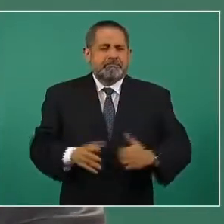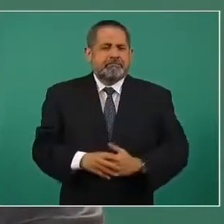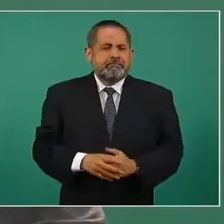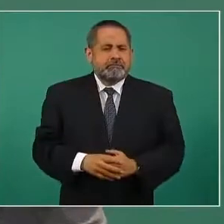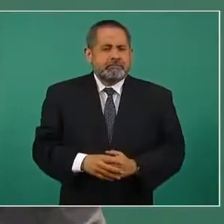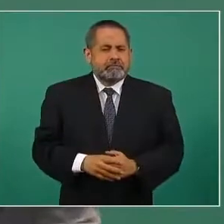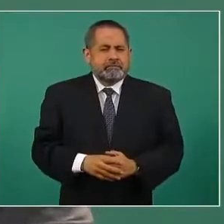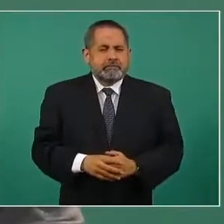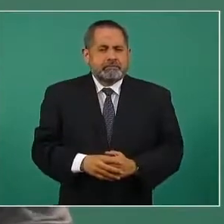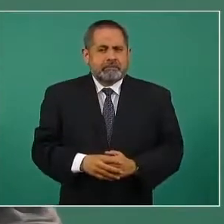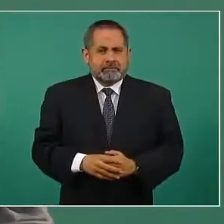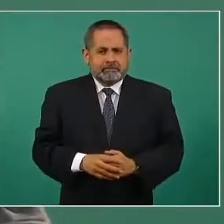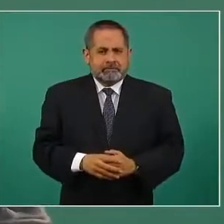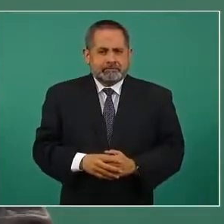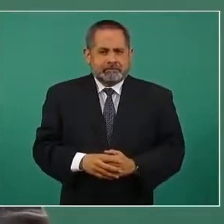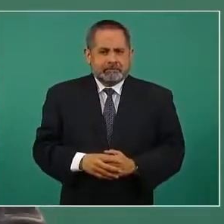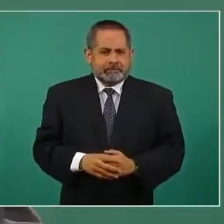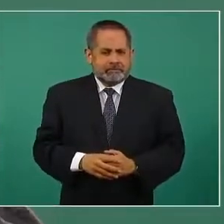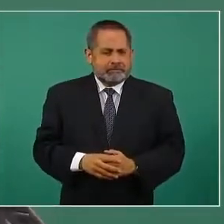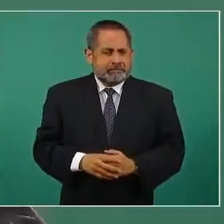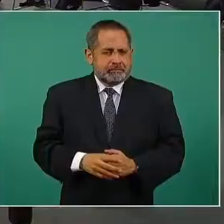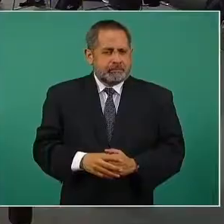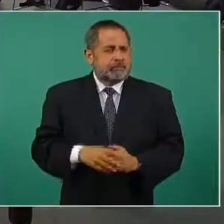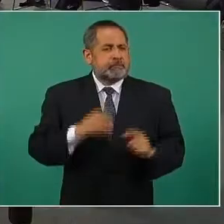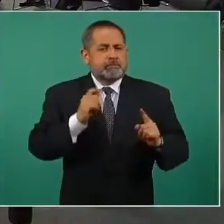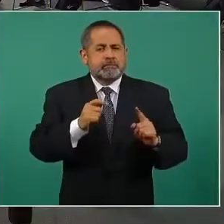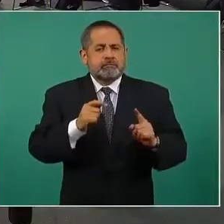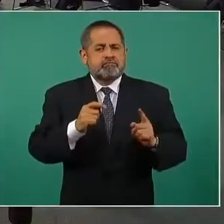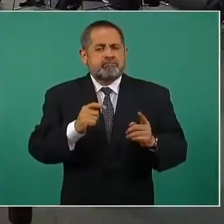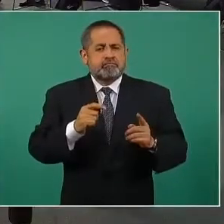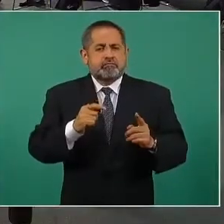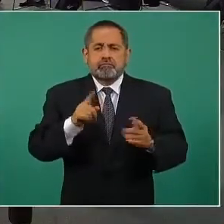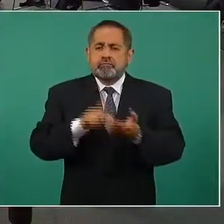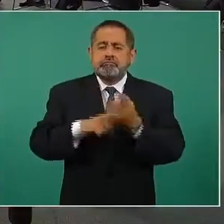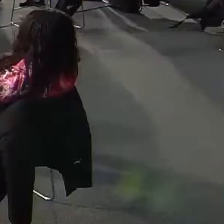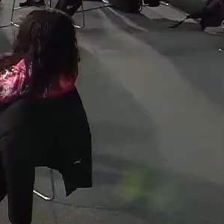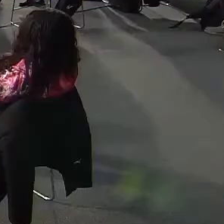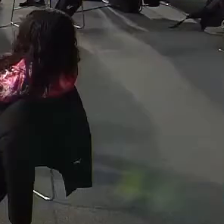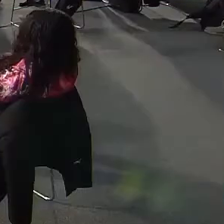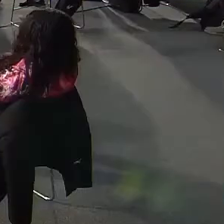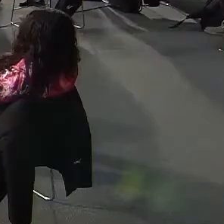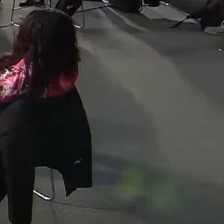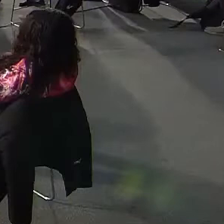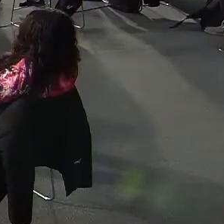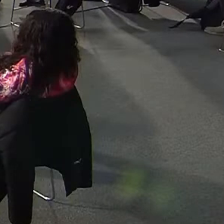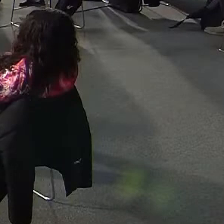Ya no es el tiempo de la hipocresía